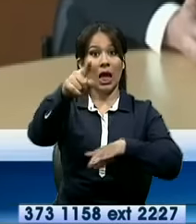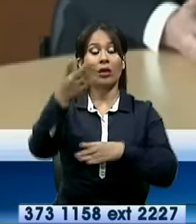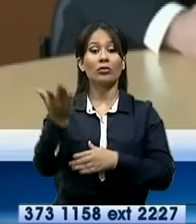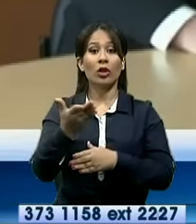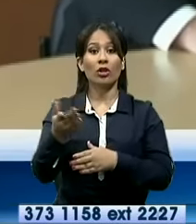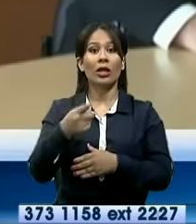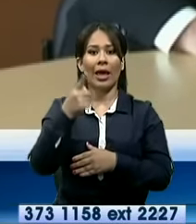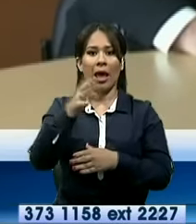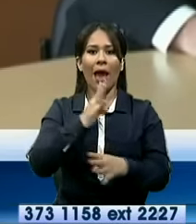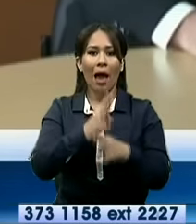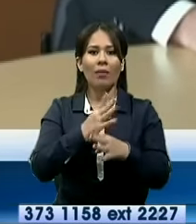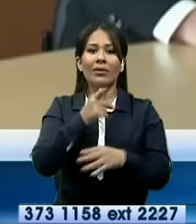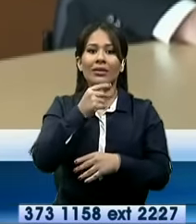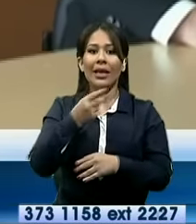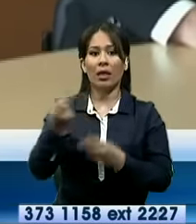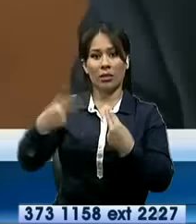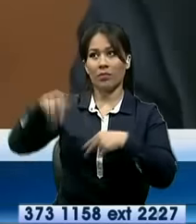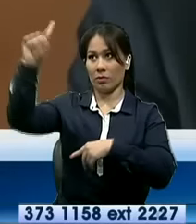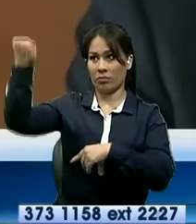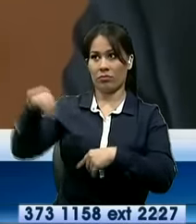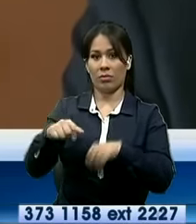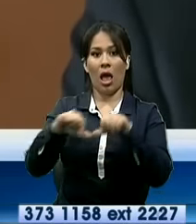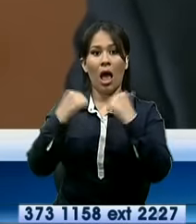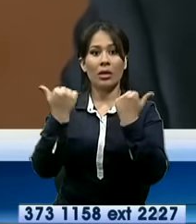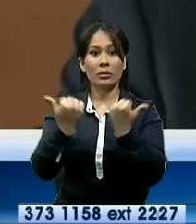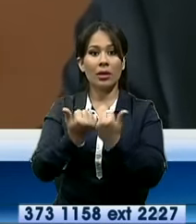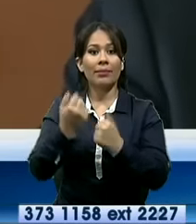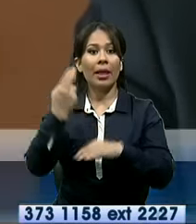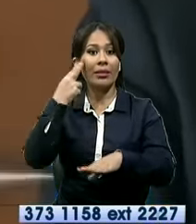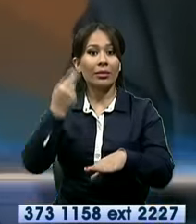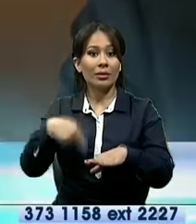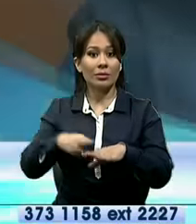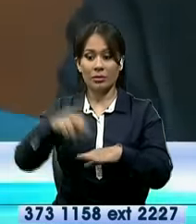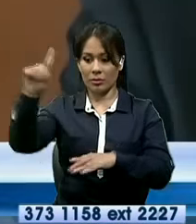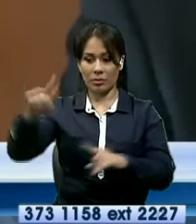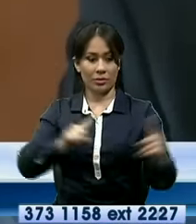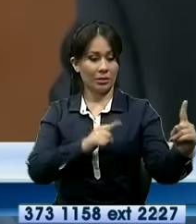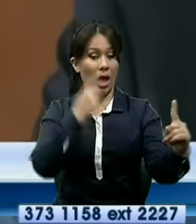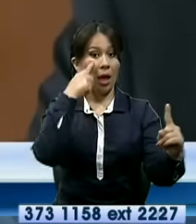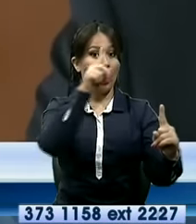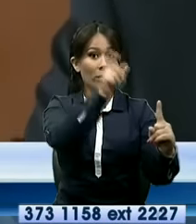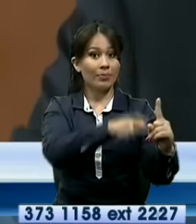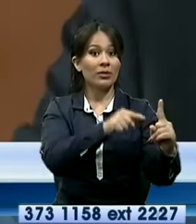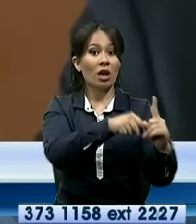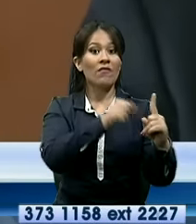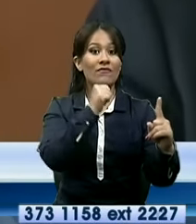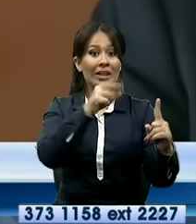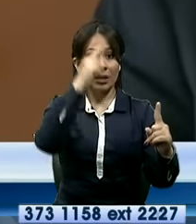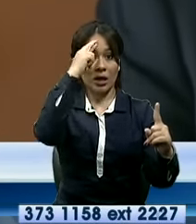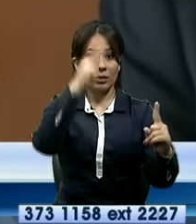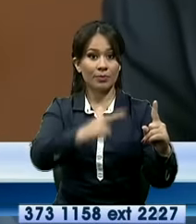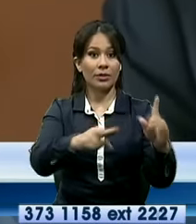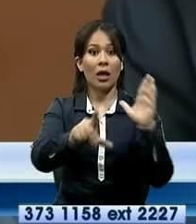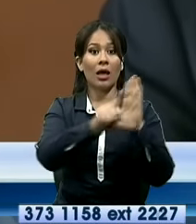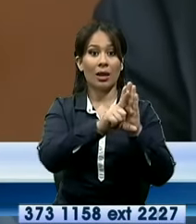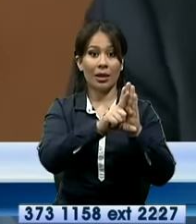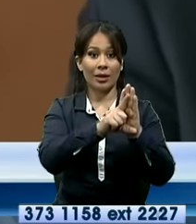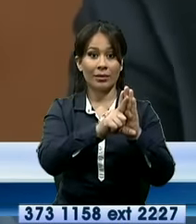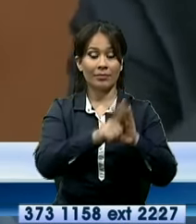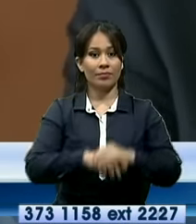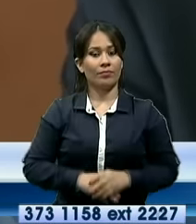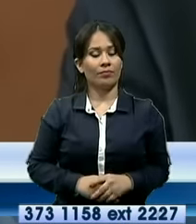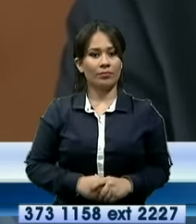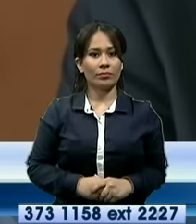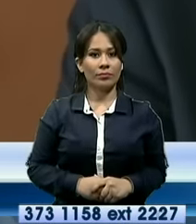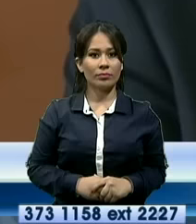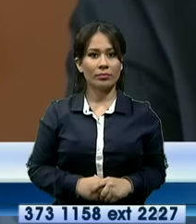también debería actuar la Asamblea Nacional. Porque estamos ante un funcionario que ha cometido una gravísima falta y se ha